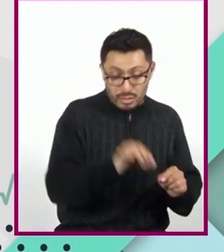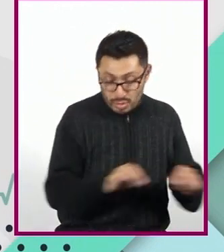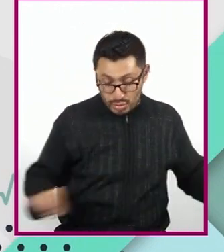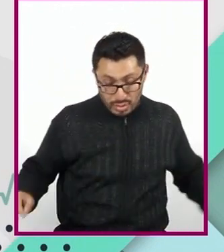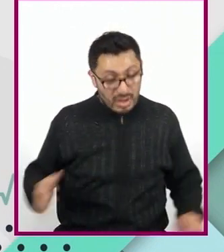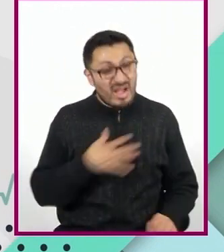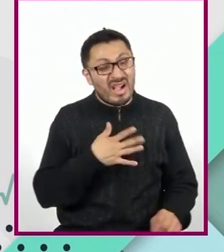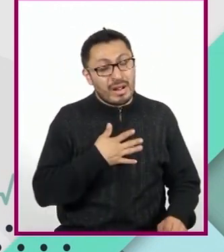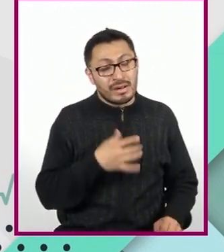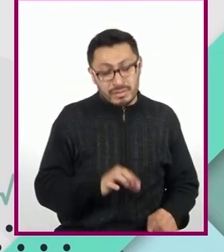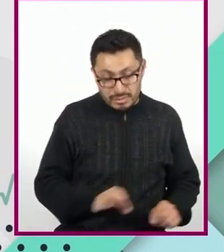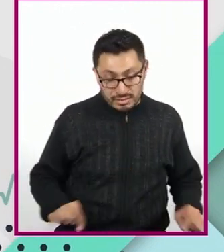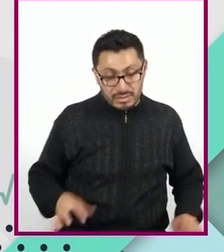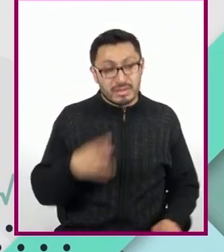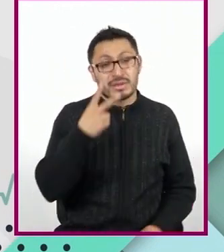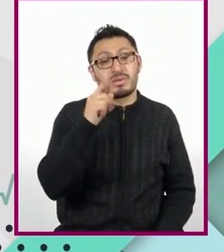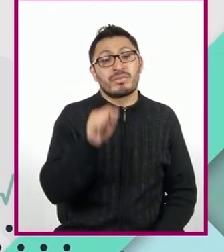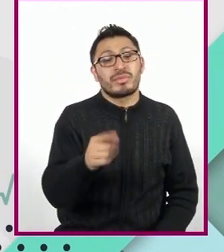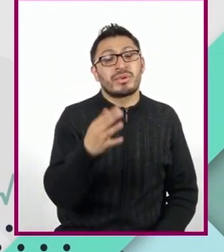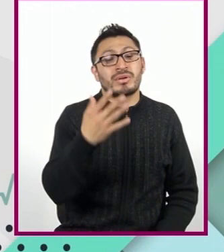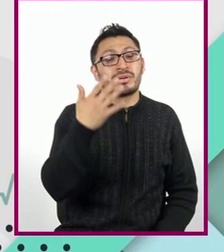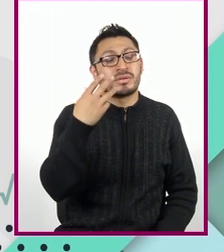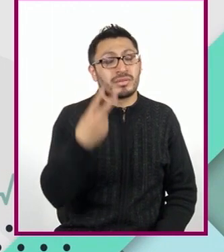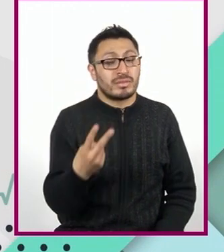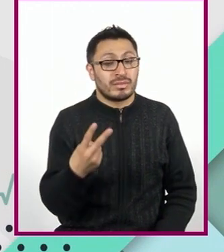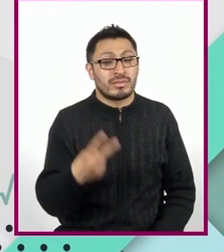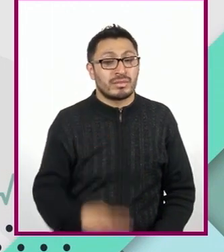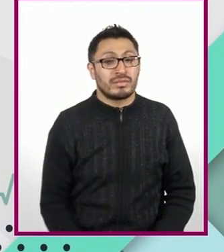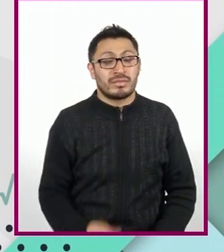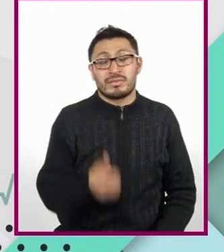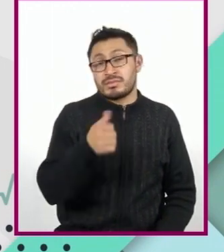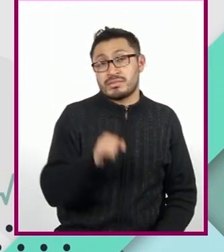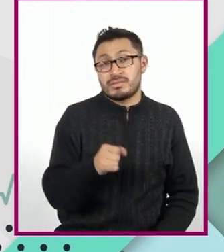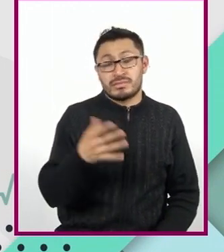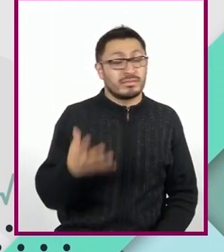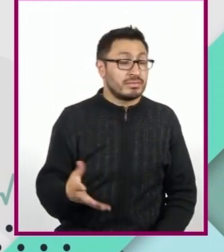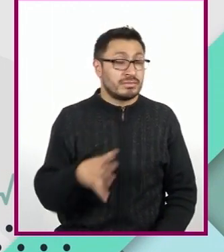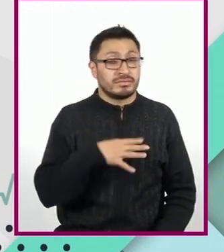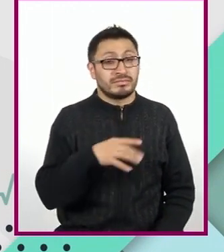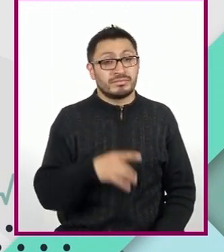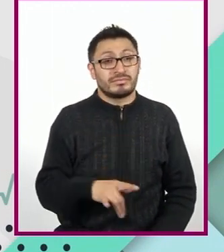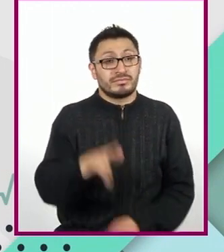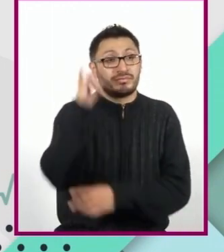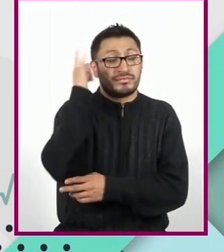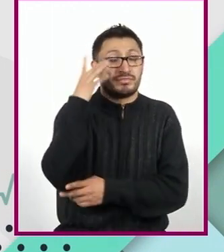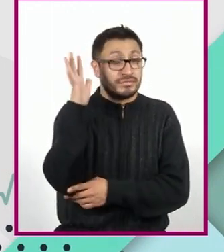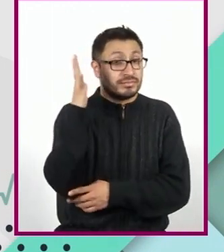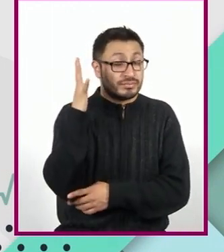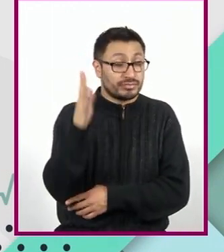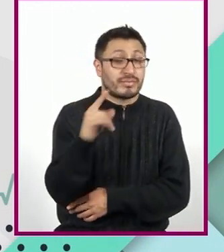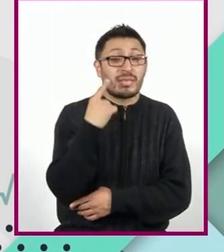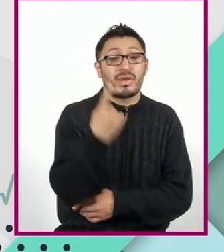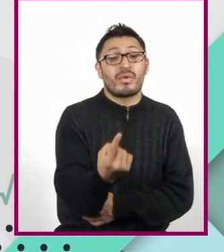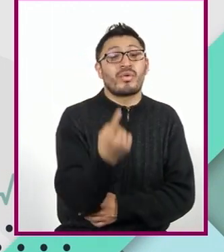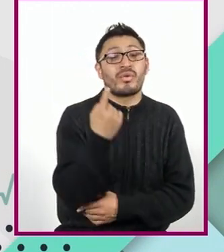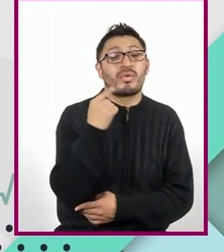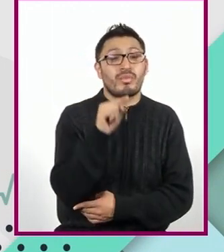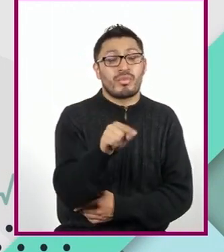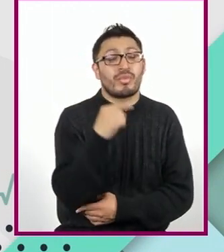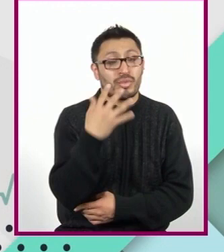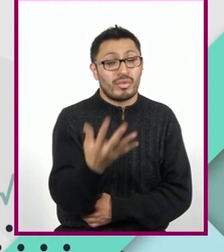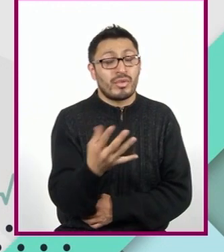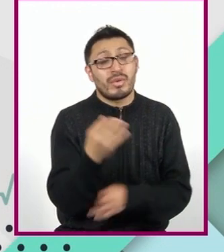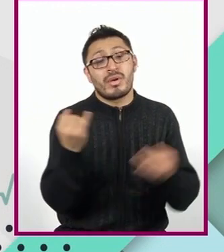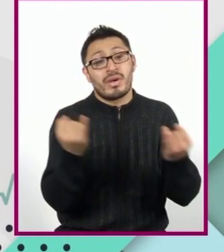altura es de 2.52. Así, la altura del árbol entre 1.5